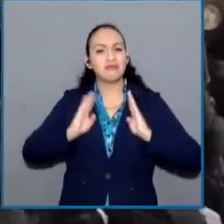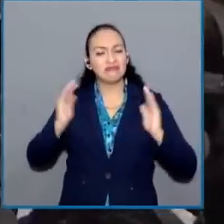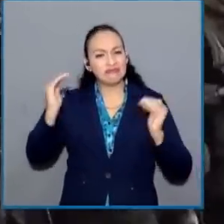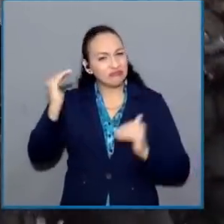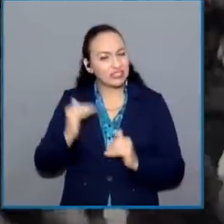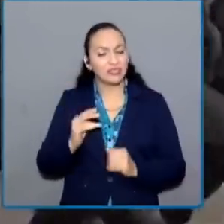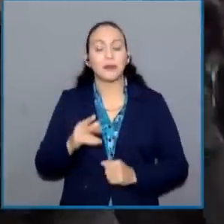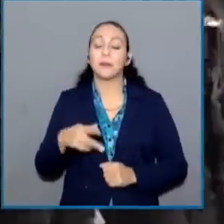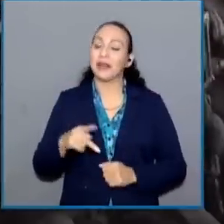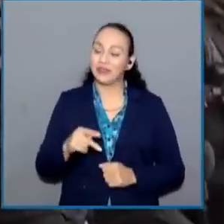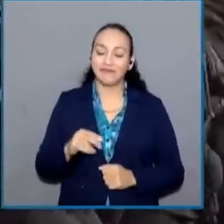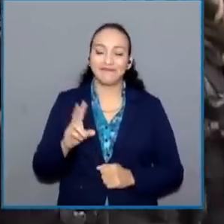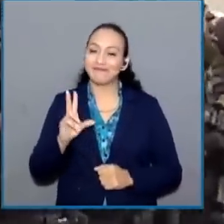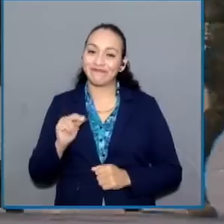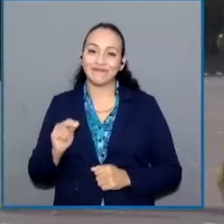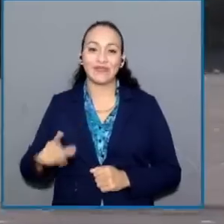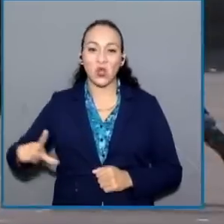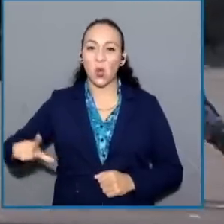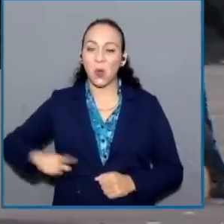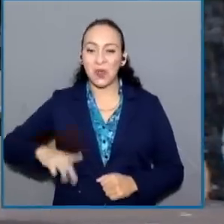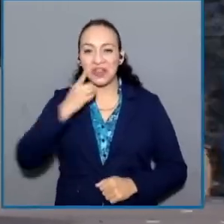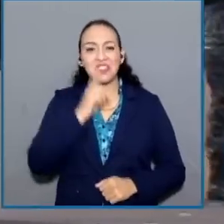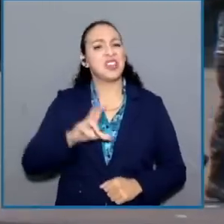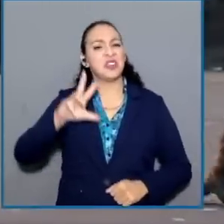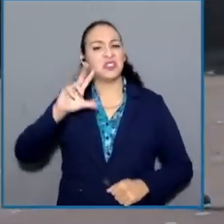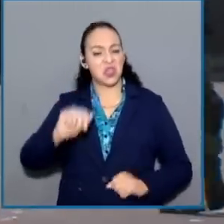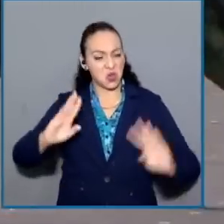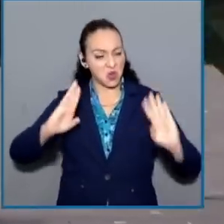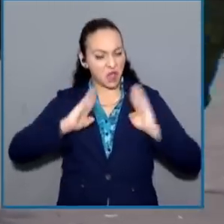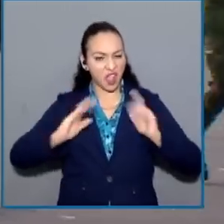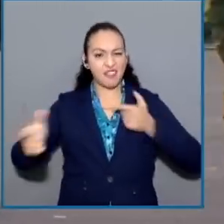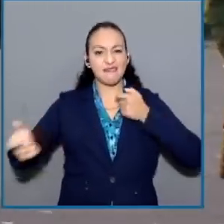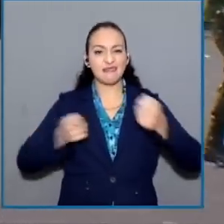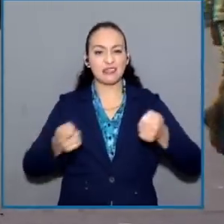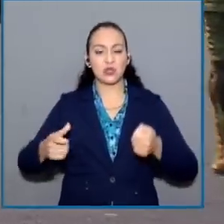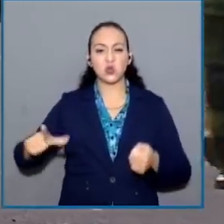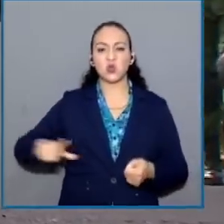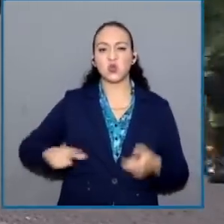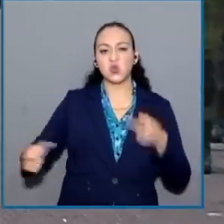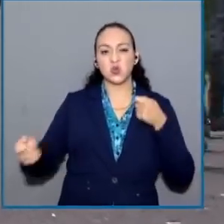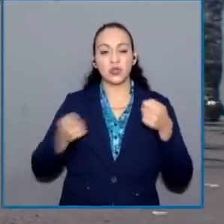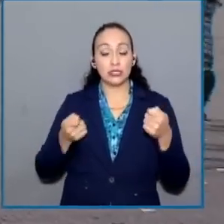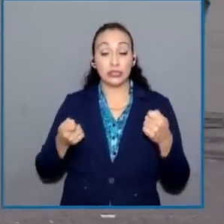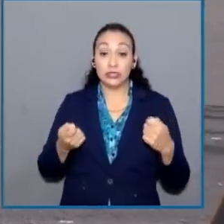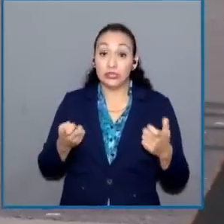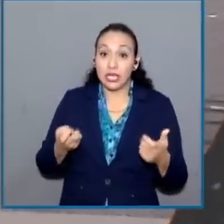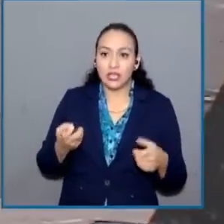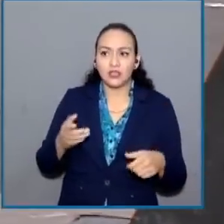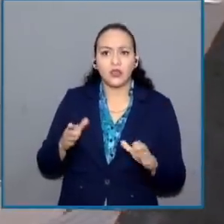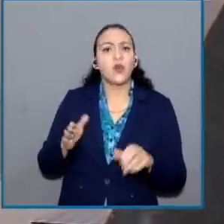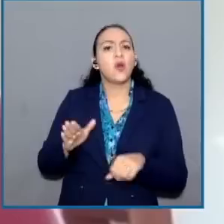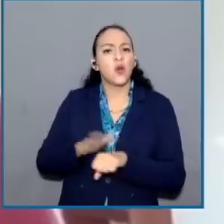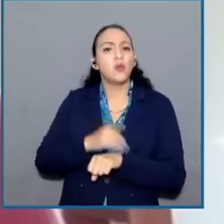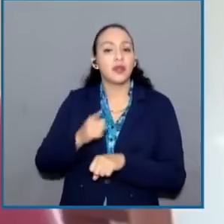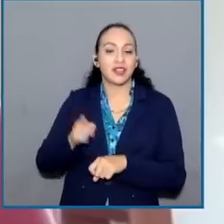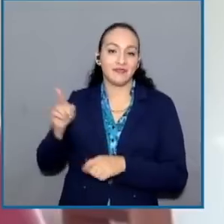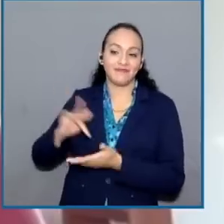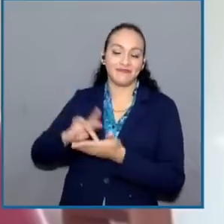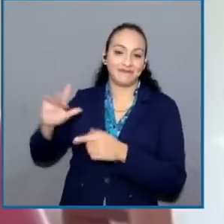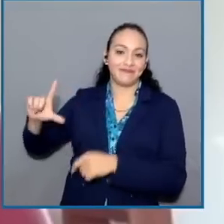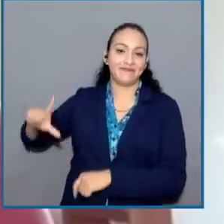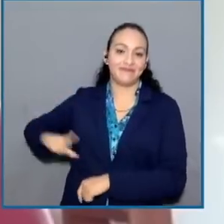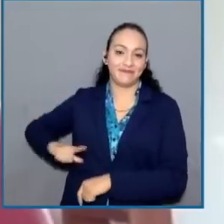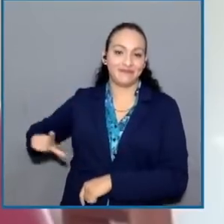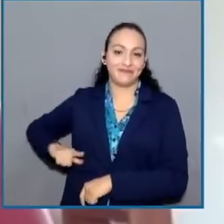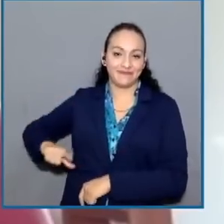de ejército élite gobernante cuya legitimidad se ha construido gracias al discurso por parte del gobierno. Ya las Fuerzas